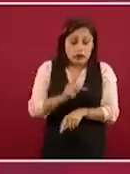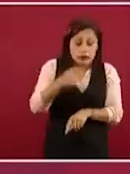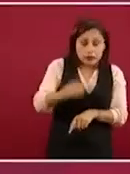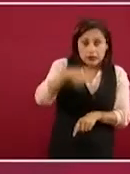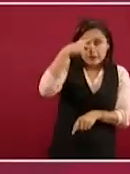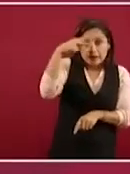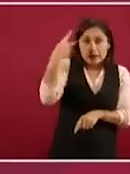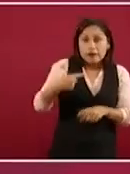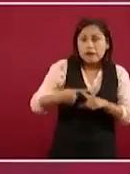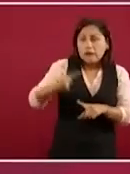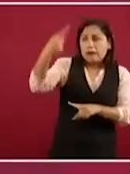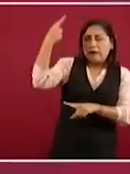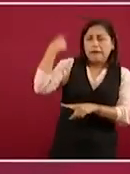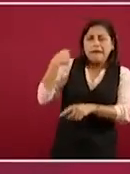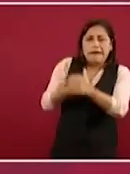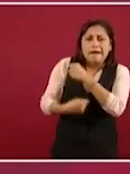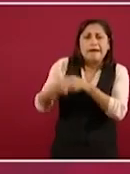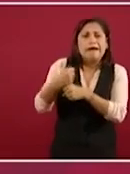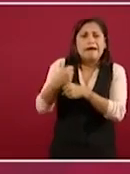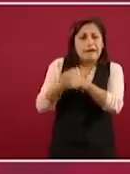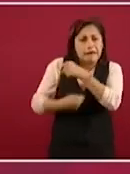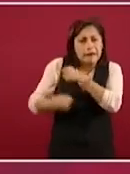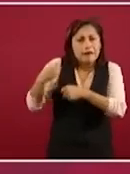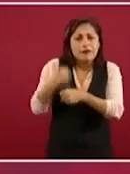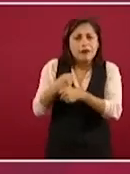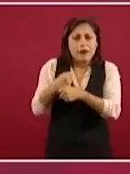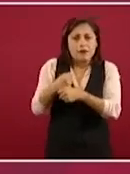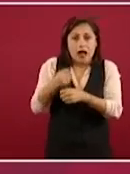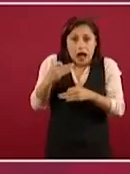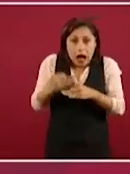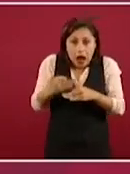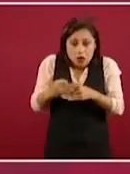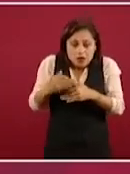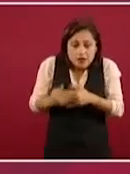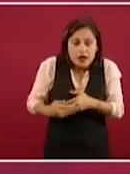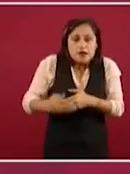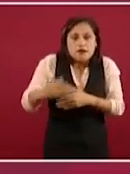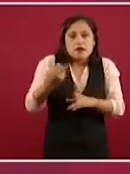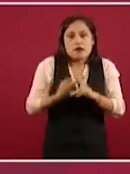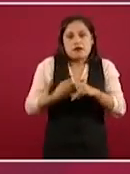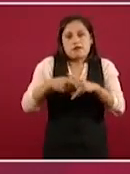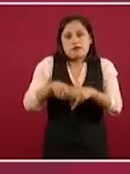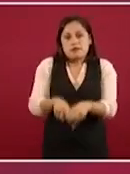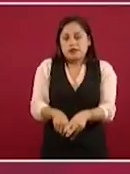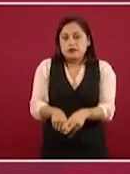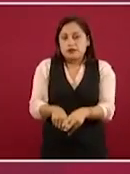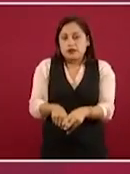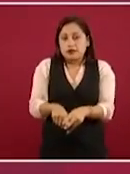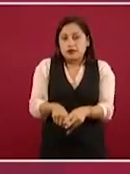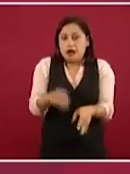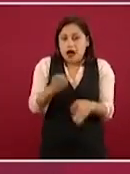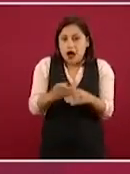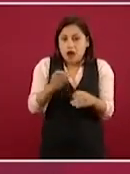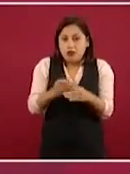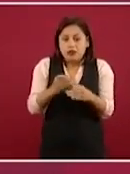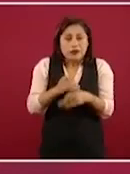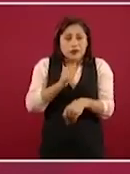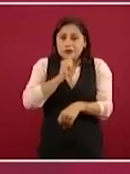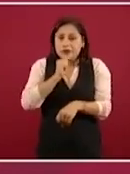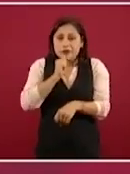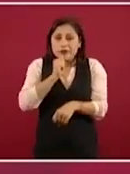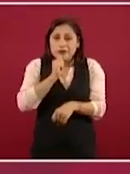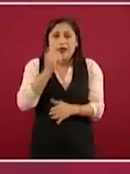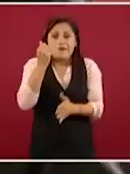siglos. Están dando los primeros pasos. Todavía no se tiene hábito democrático.